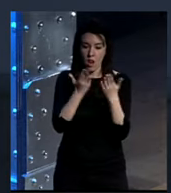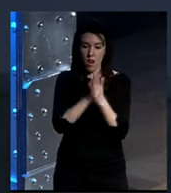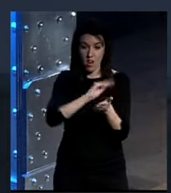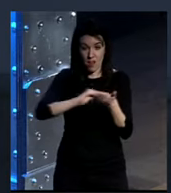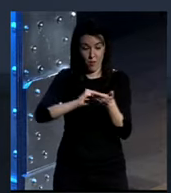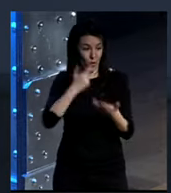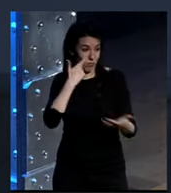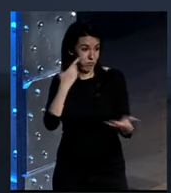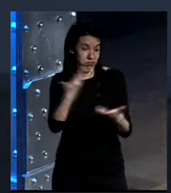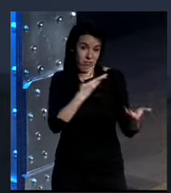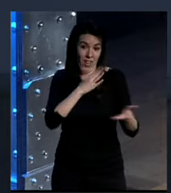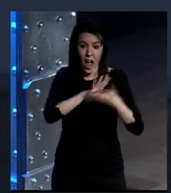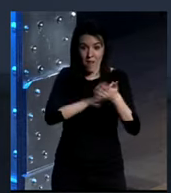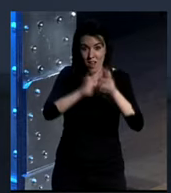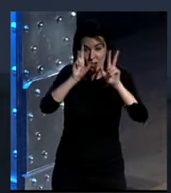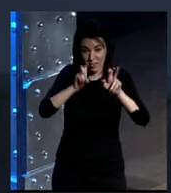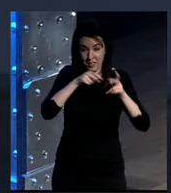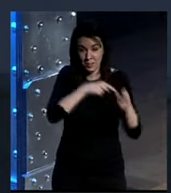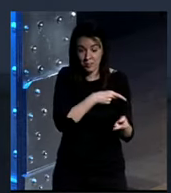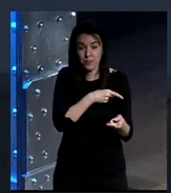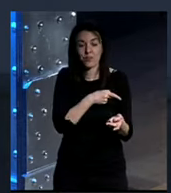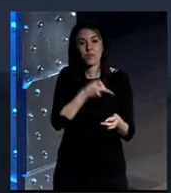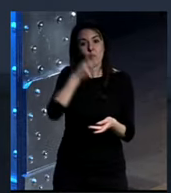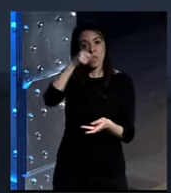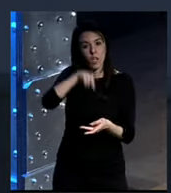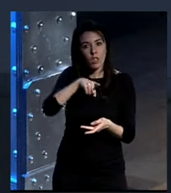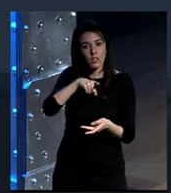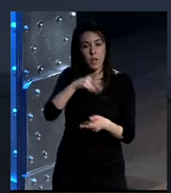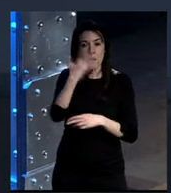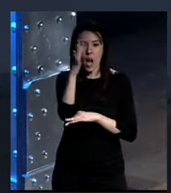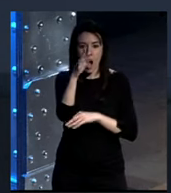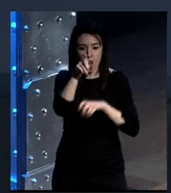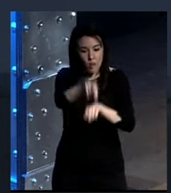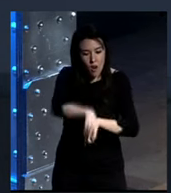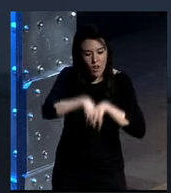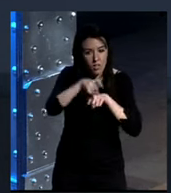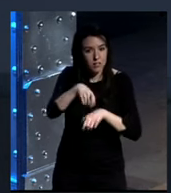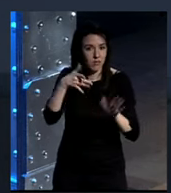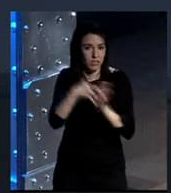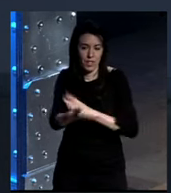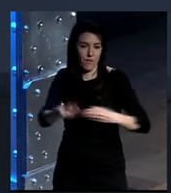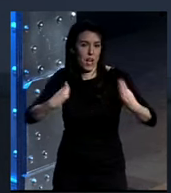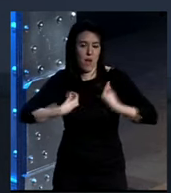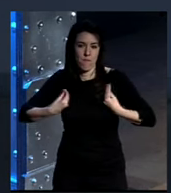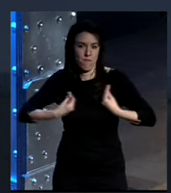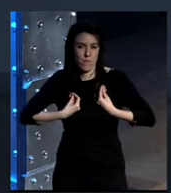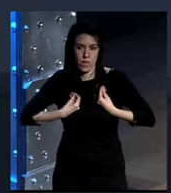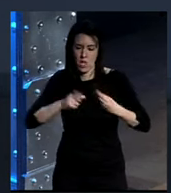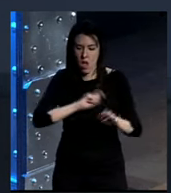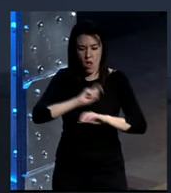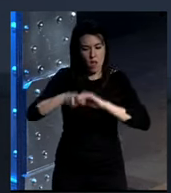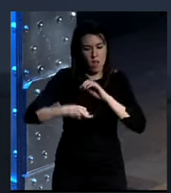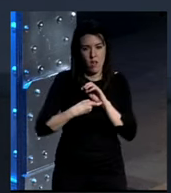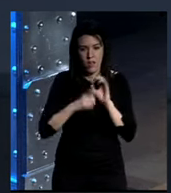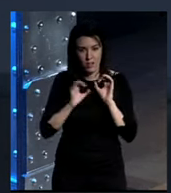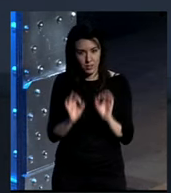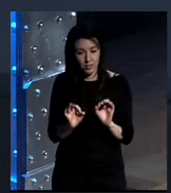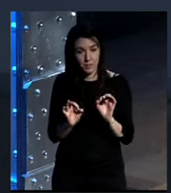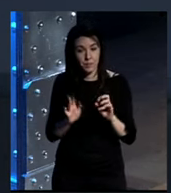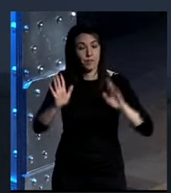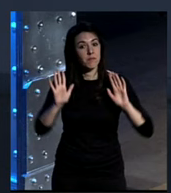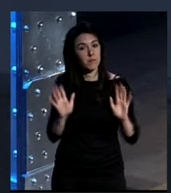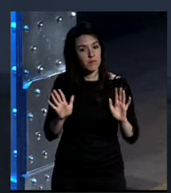vista está, que se ha hablado de ellos, e incluso plantó árboles. Creo que tuvo una vida pues, muy completa. Pero